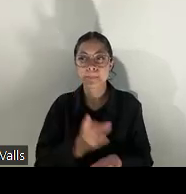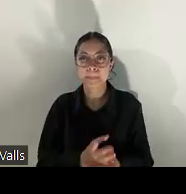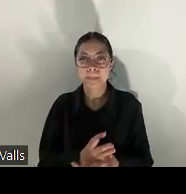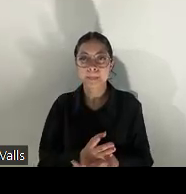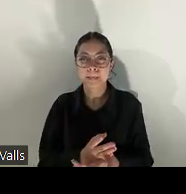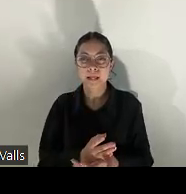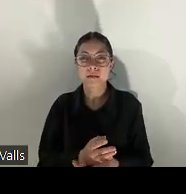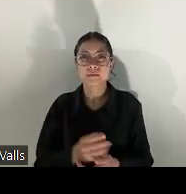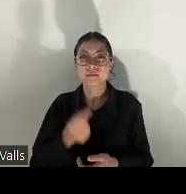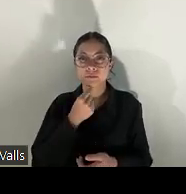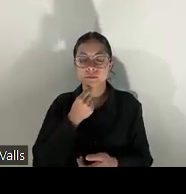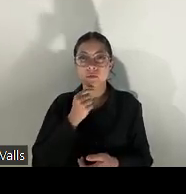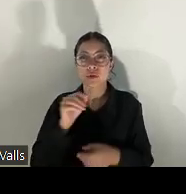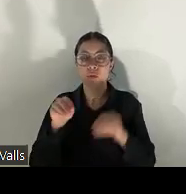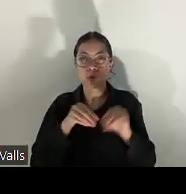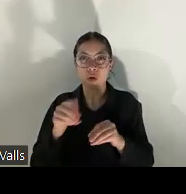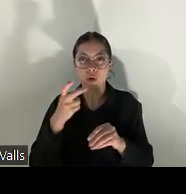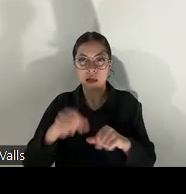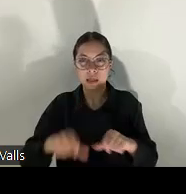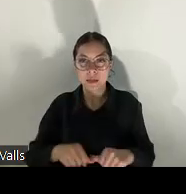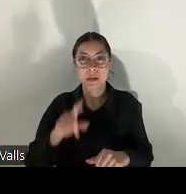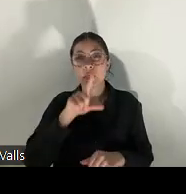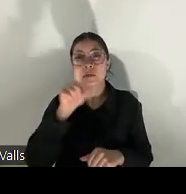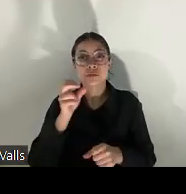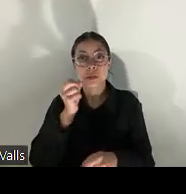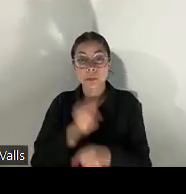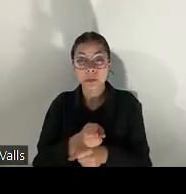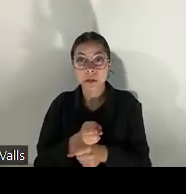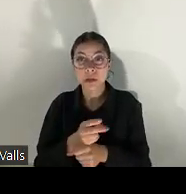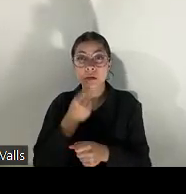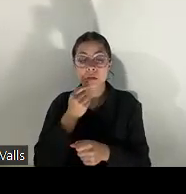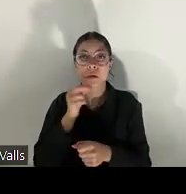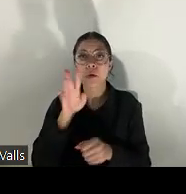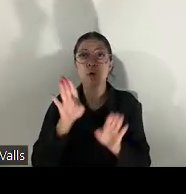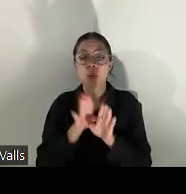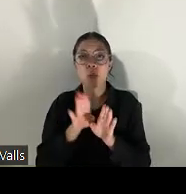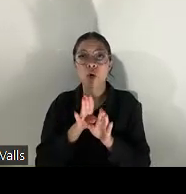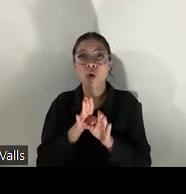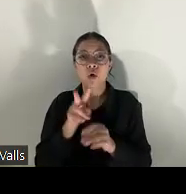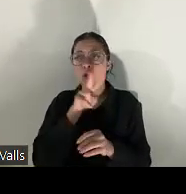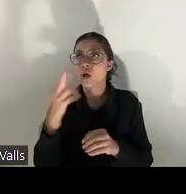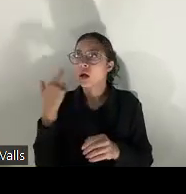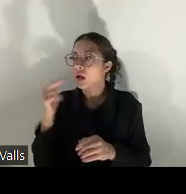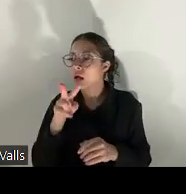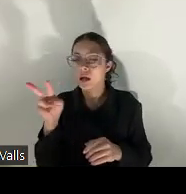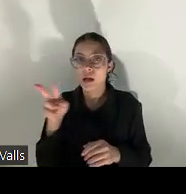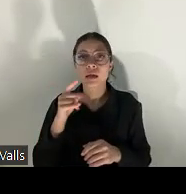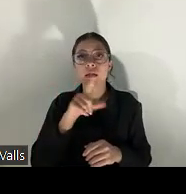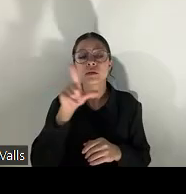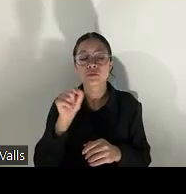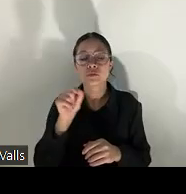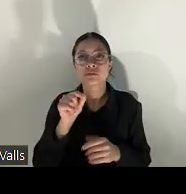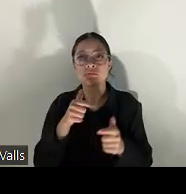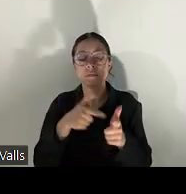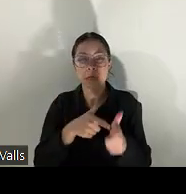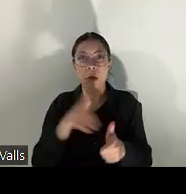modifica únicamente su actividad, pero también desde muy tempranamente el niño va a empezar a tratar de localizar el sonido y eventualmente lo va a buscar.